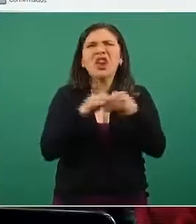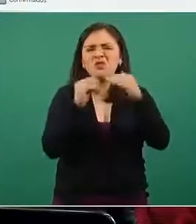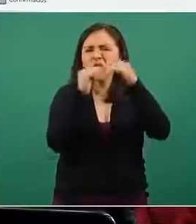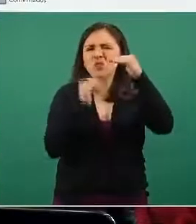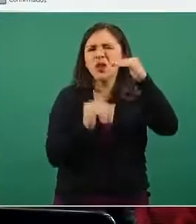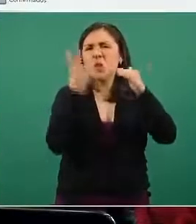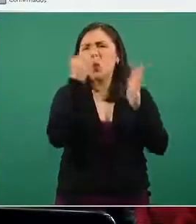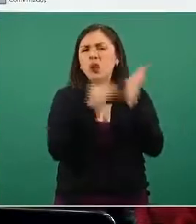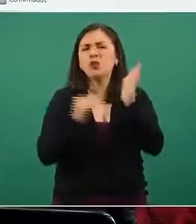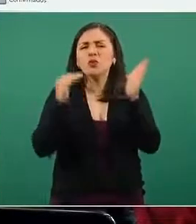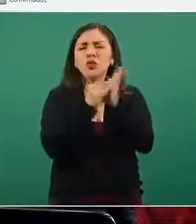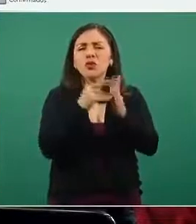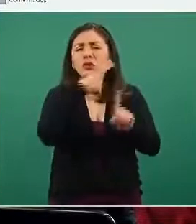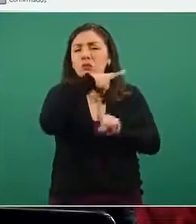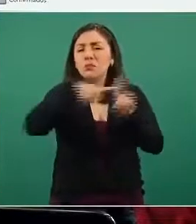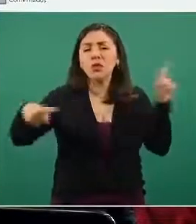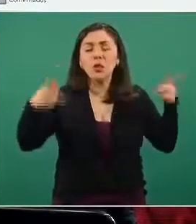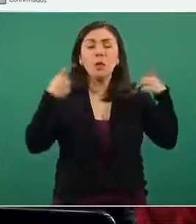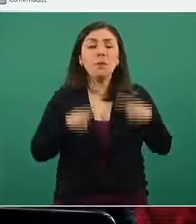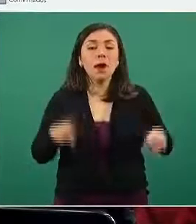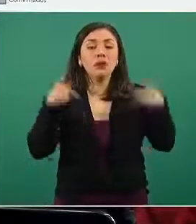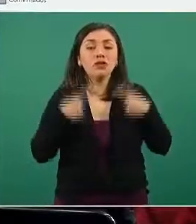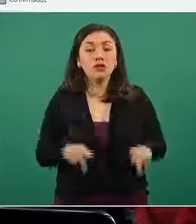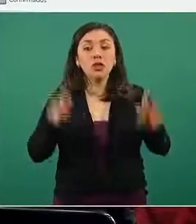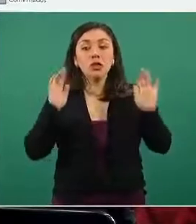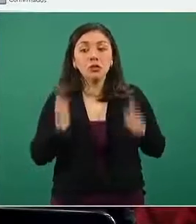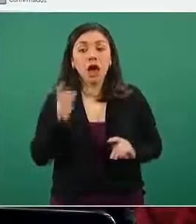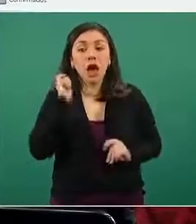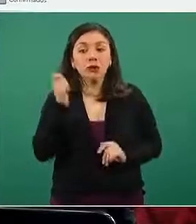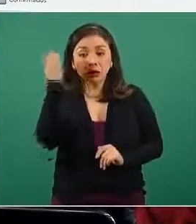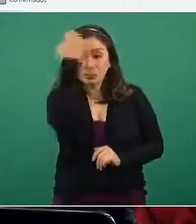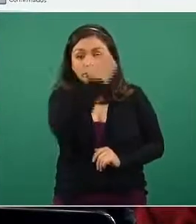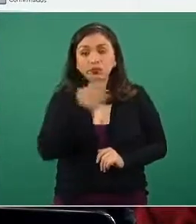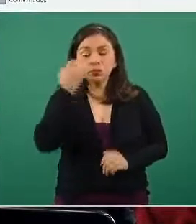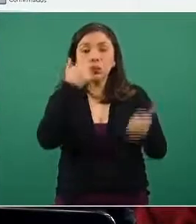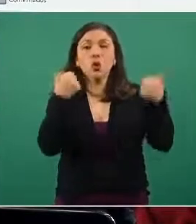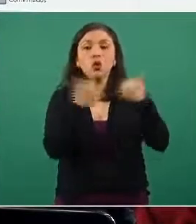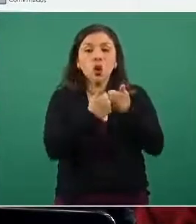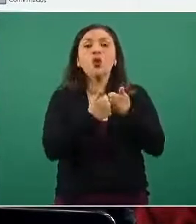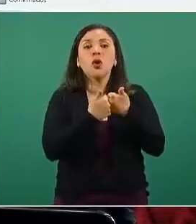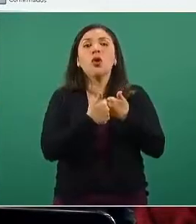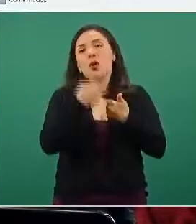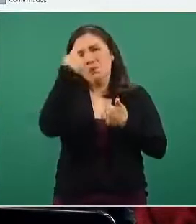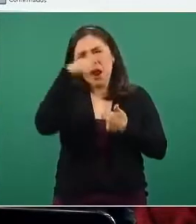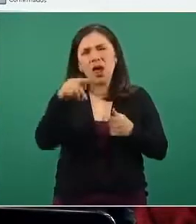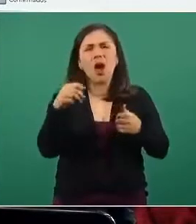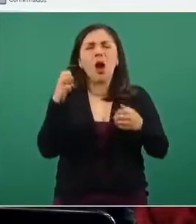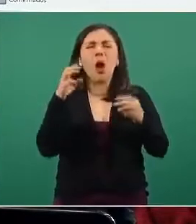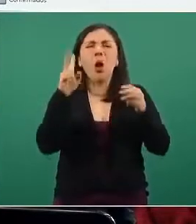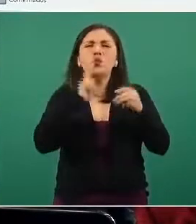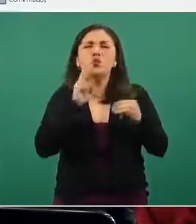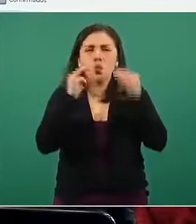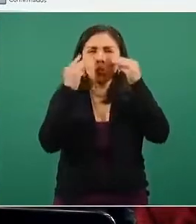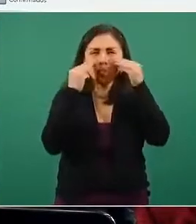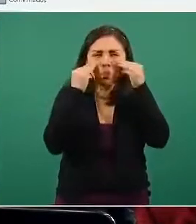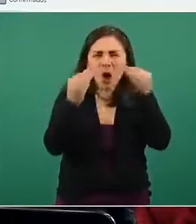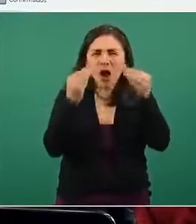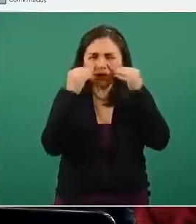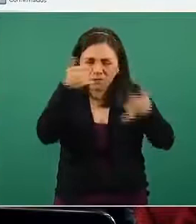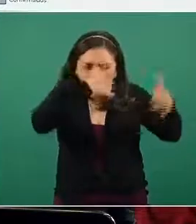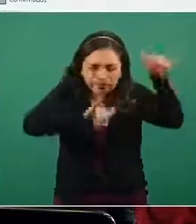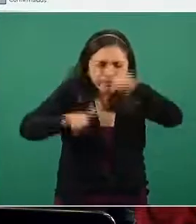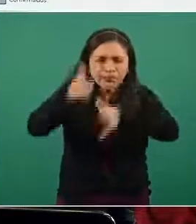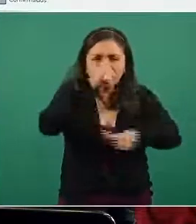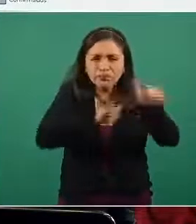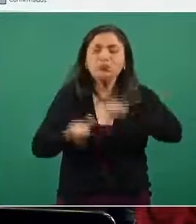menos de 4,5 millones de personas las que han sido ingresadas a los protocolos de estudio en las diferentes